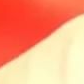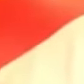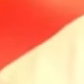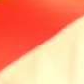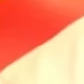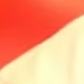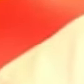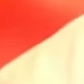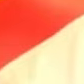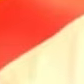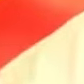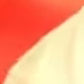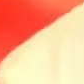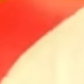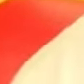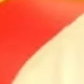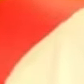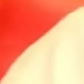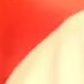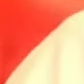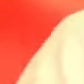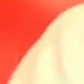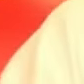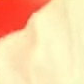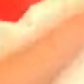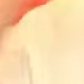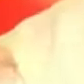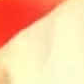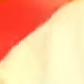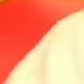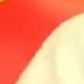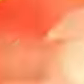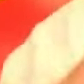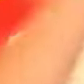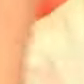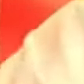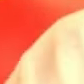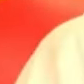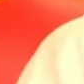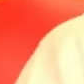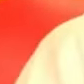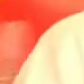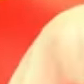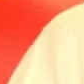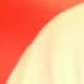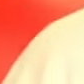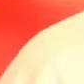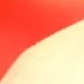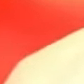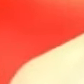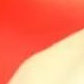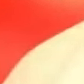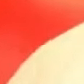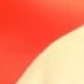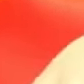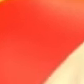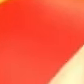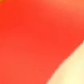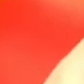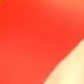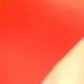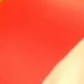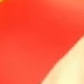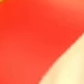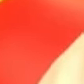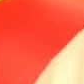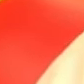la respuesta mire Cómo vivimos el resto de los cubanos que nos fuimos de Cuba y que no tenemos ningún